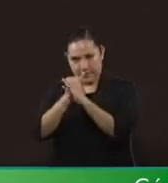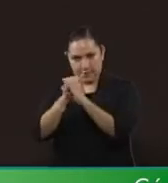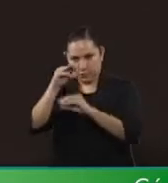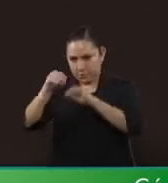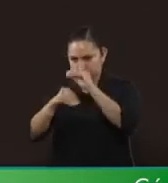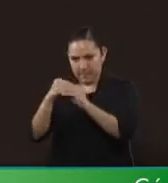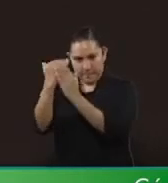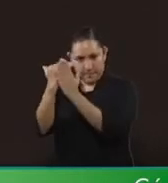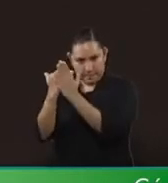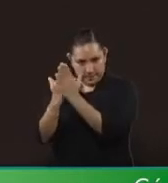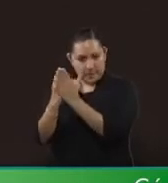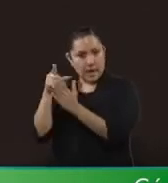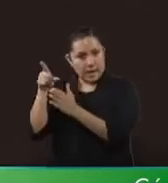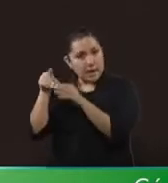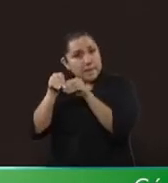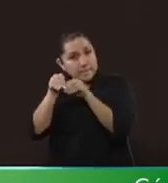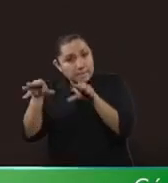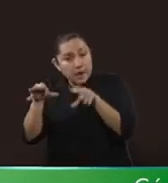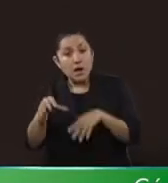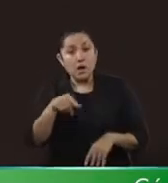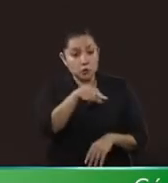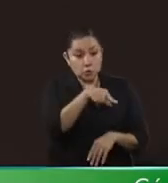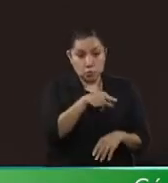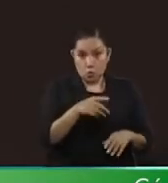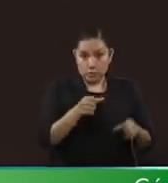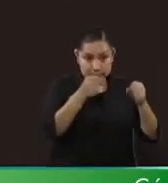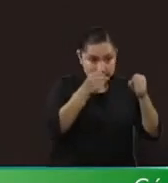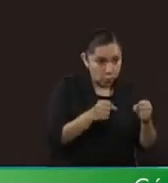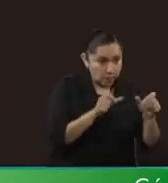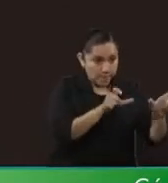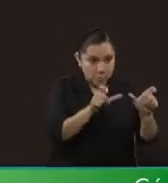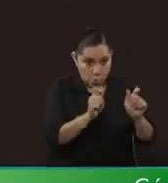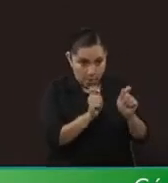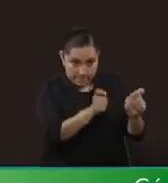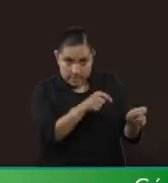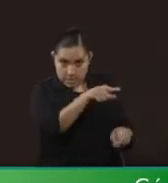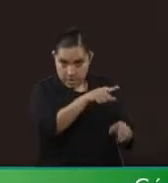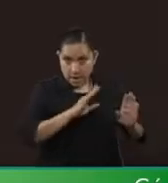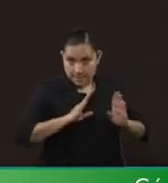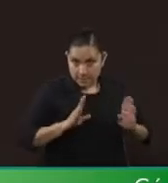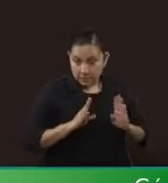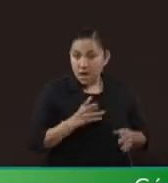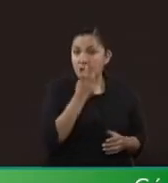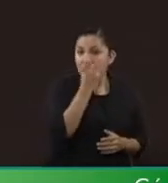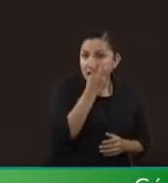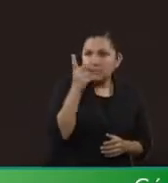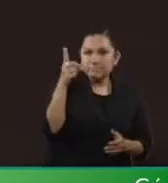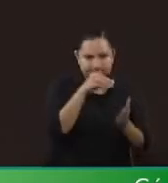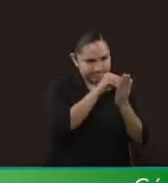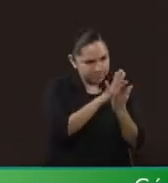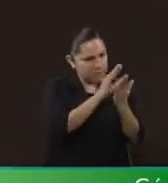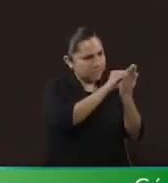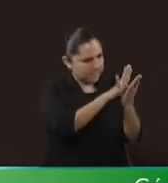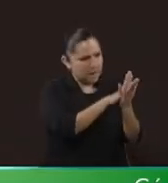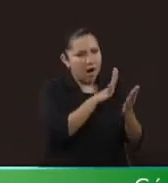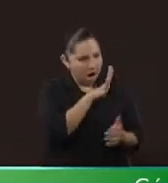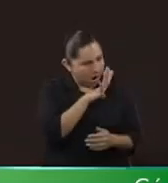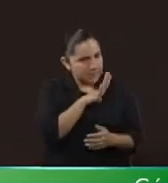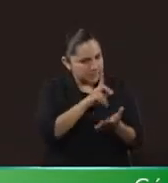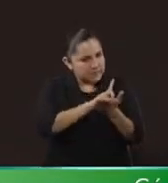fuerzas militares en tareas de seguridad pública ha llevado a un incremento en las violaciones de los derechos